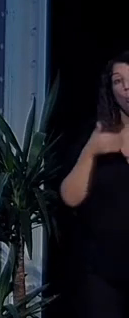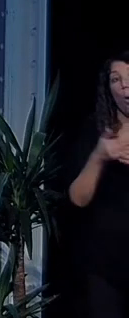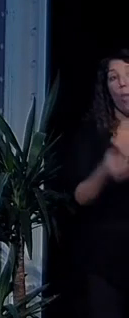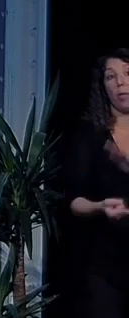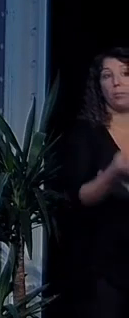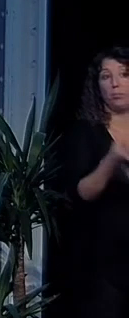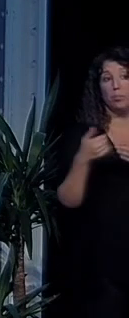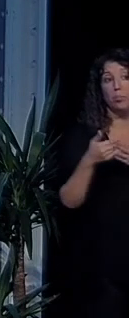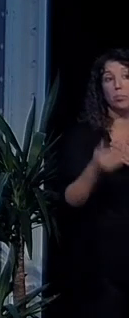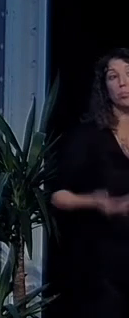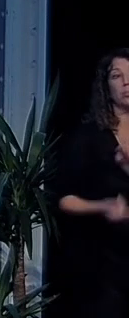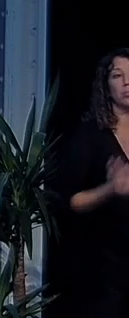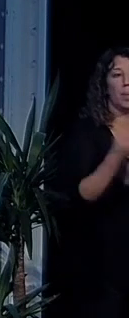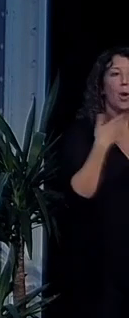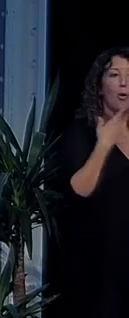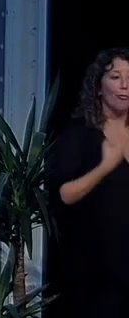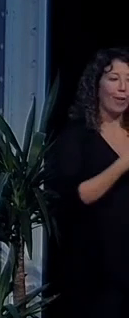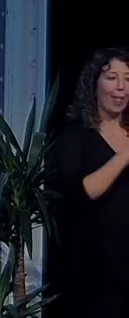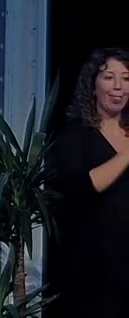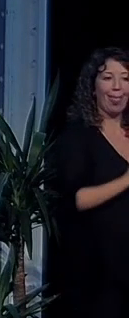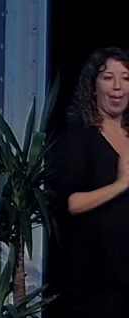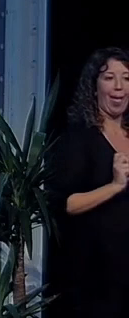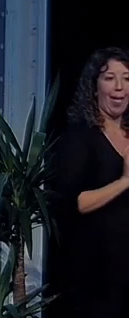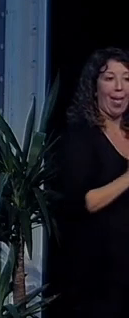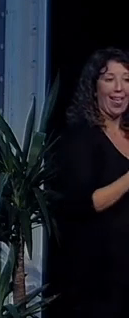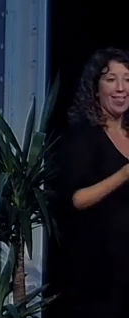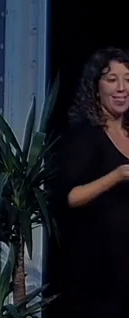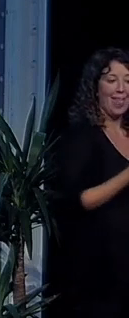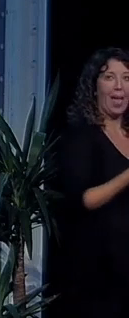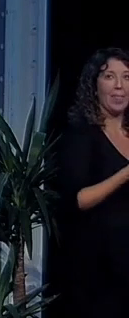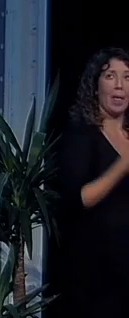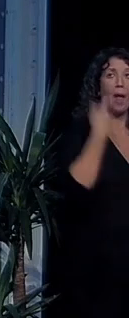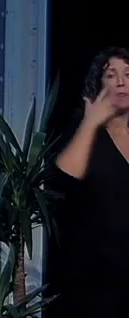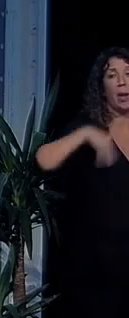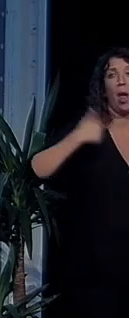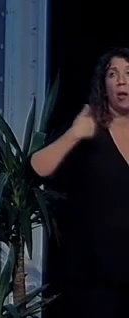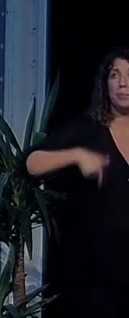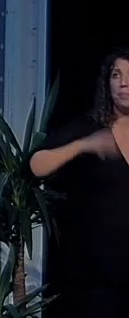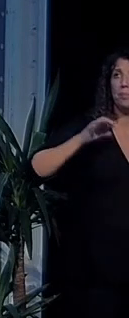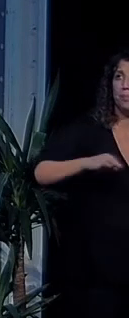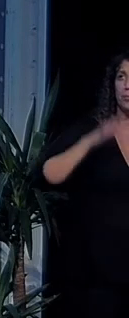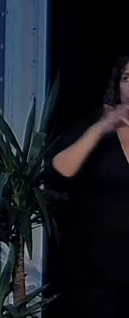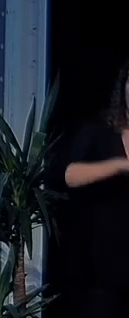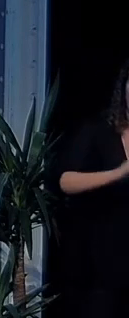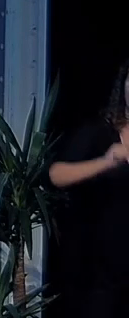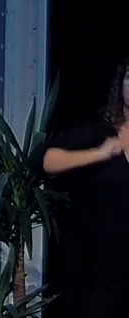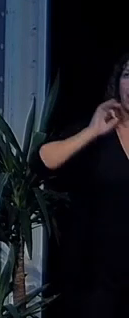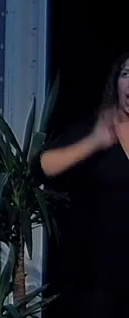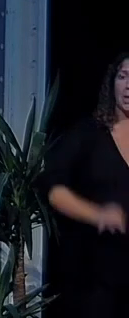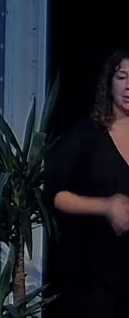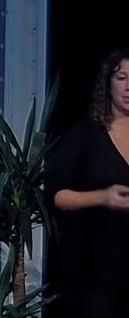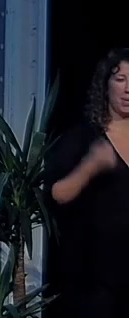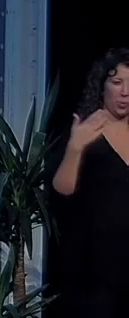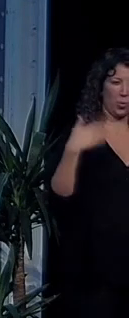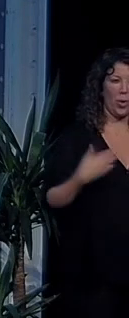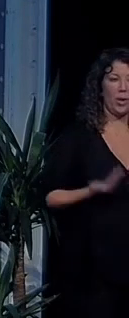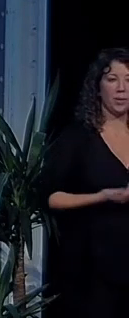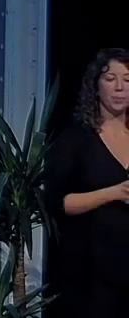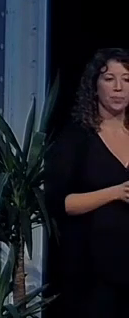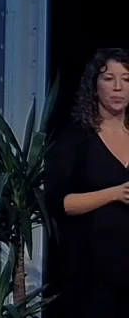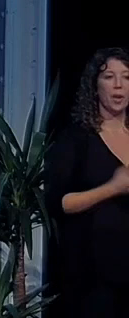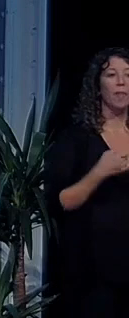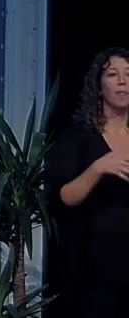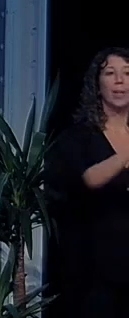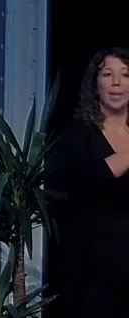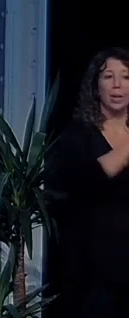y no damos ninguna herramienta, pues es un rollo de que me pasa porque me pasa y ya está, no puedo hacer nada, estamos totalmente inermes, ¿no? Y no es así, o sea, tiene un contexto,